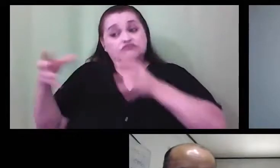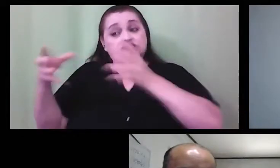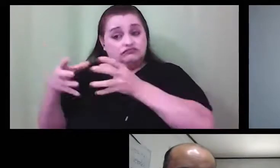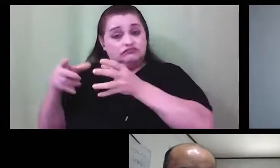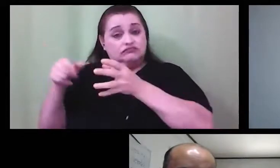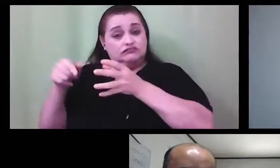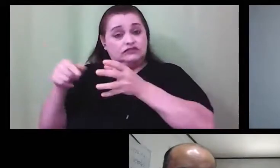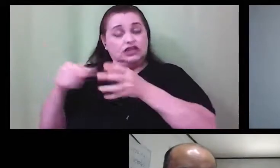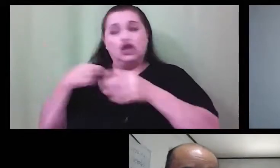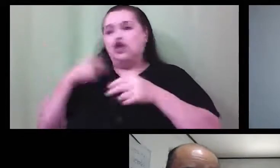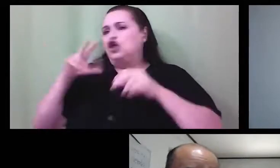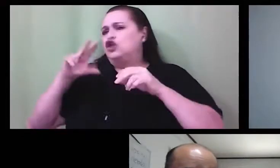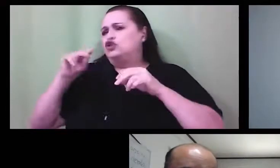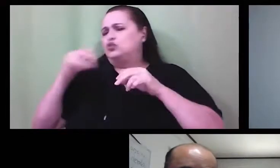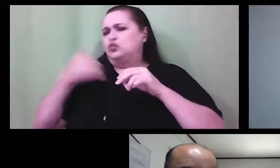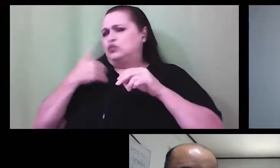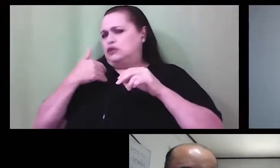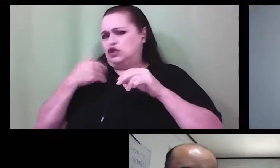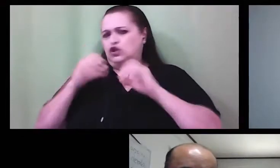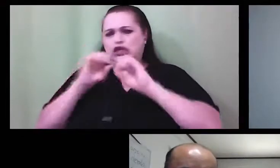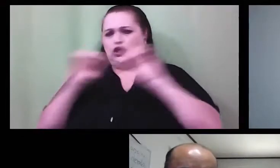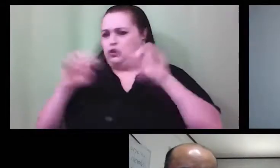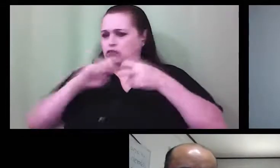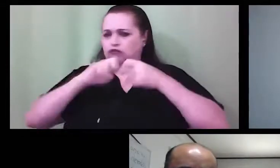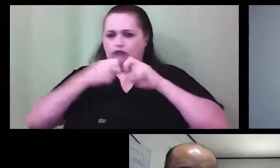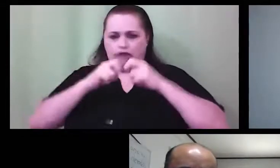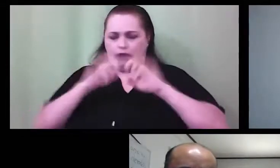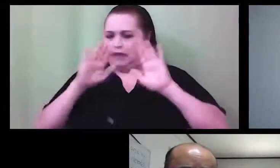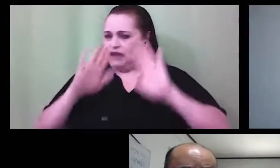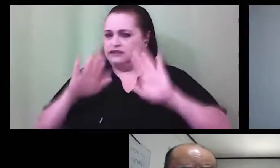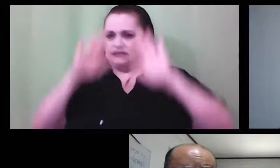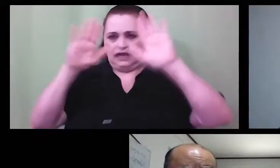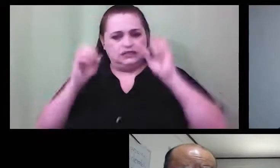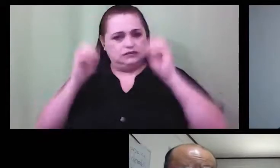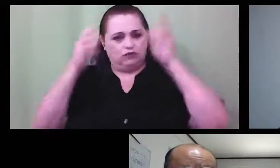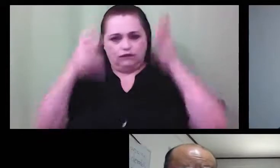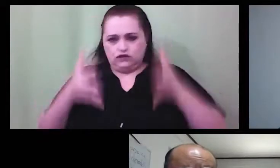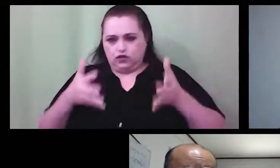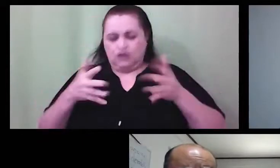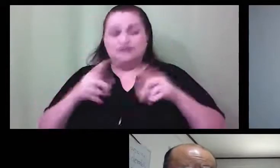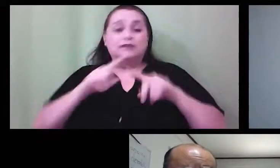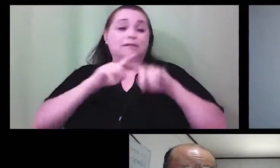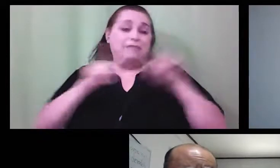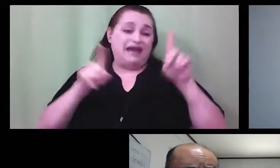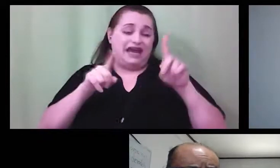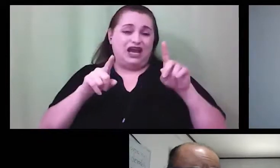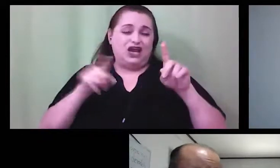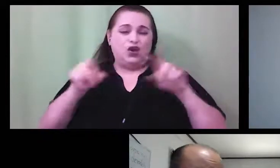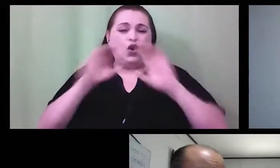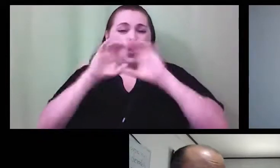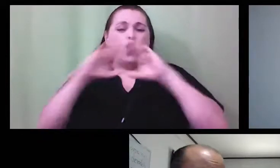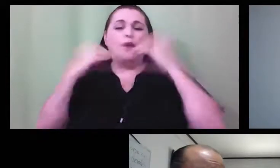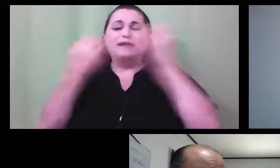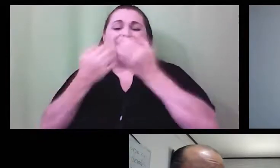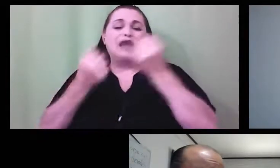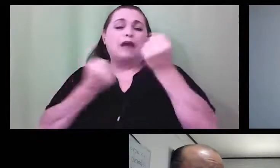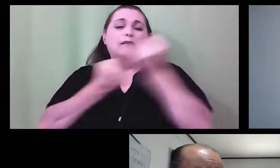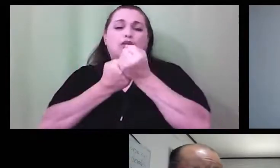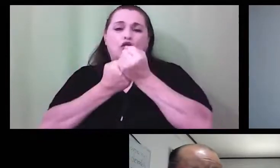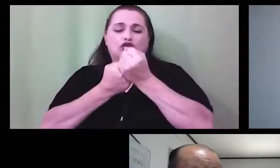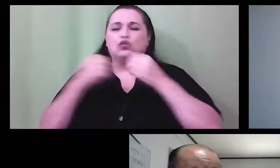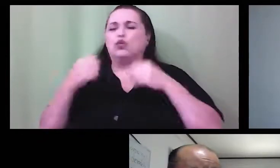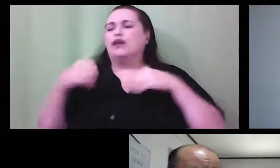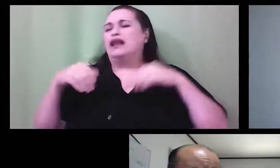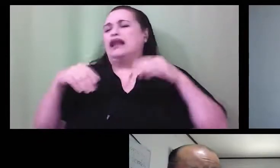digamos, no hemos tenido ningún problema, excelentes profesores. Sin embargo, ha sido un comité de apoyo totalmente